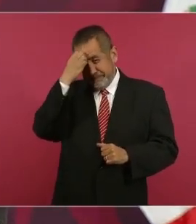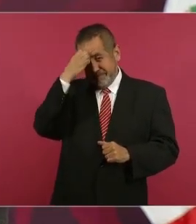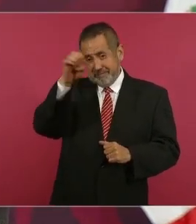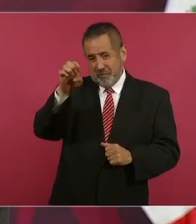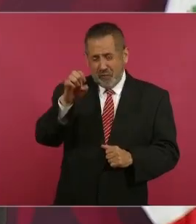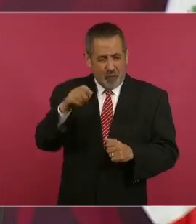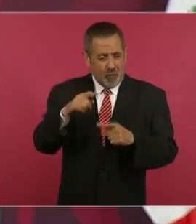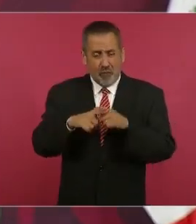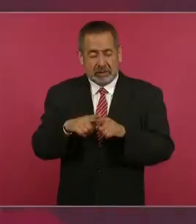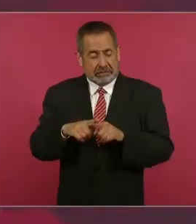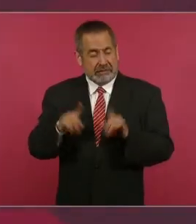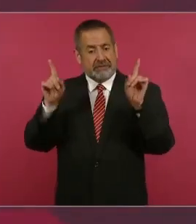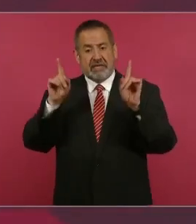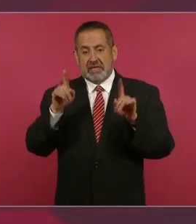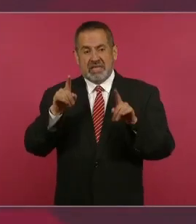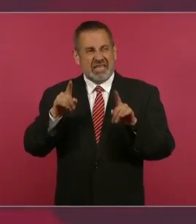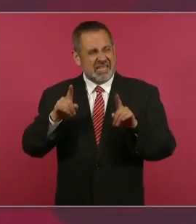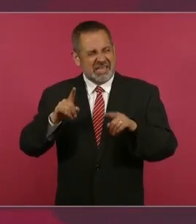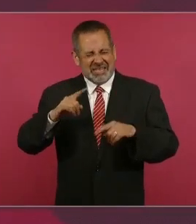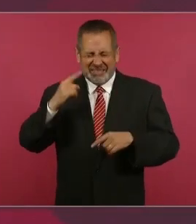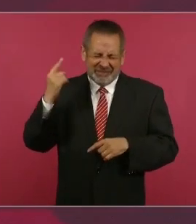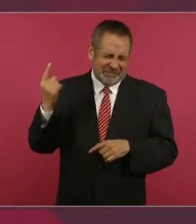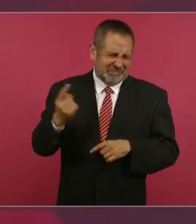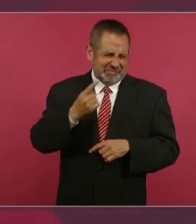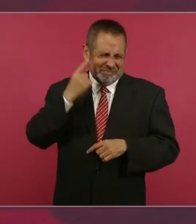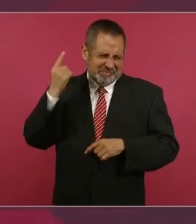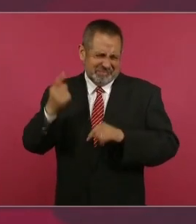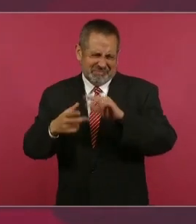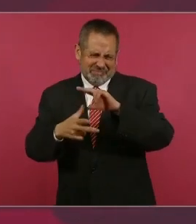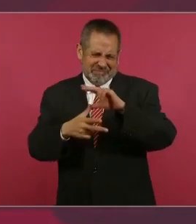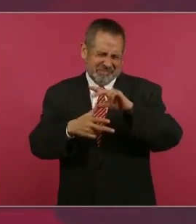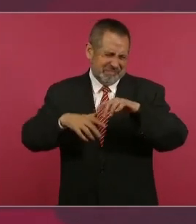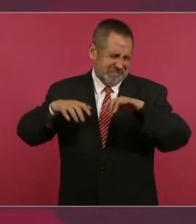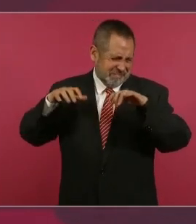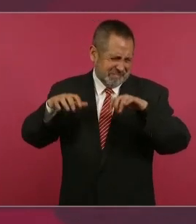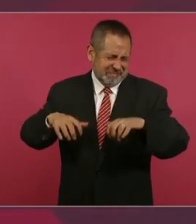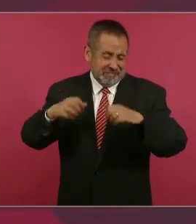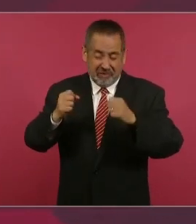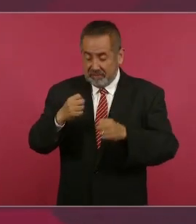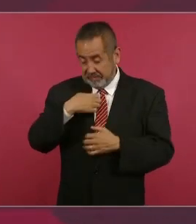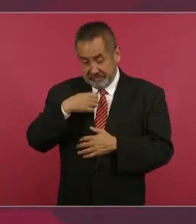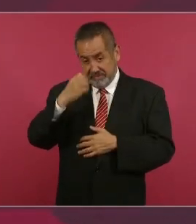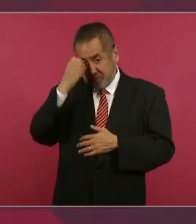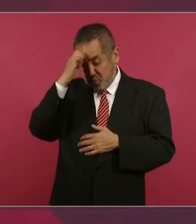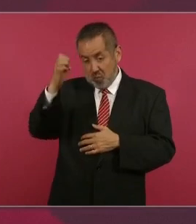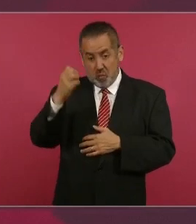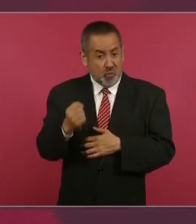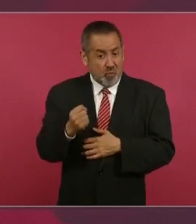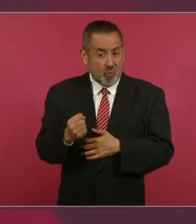pues excepcional, inesperado. Yo envié